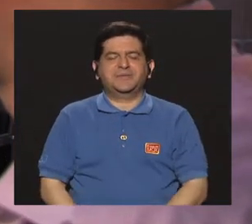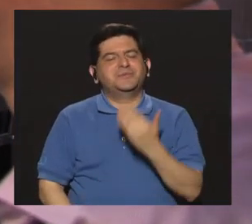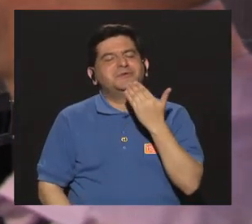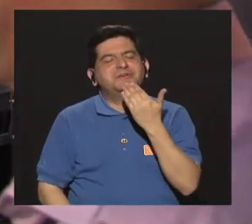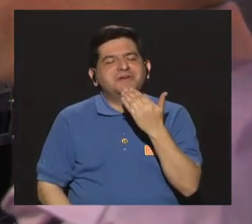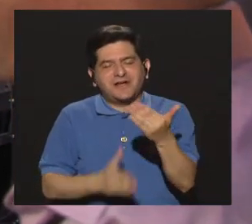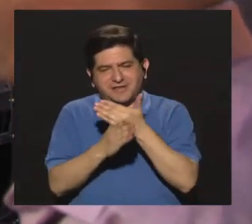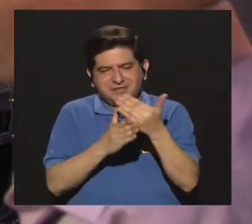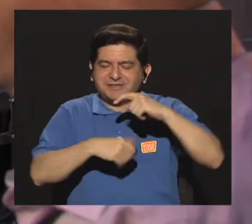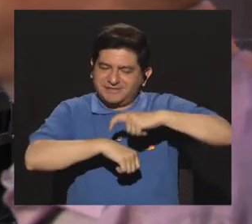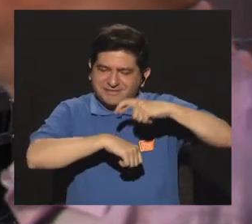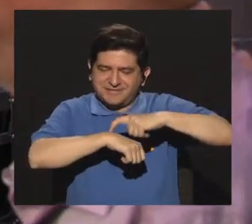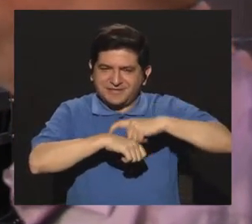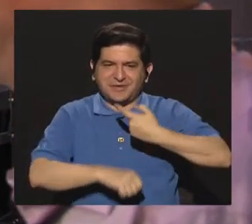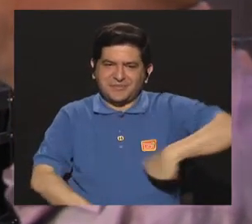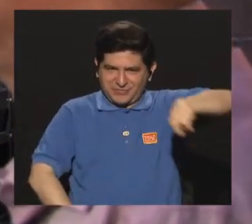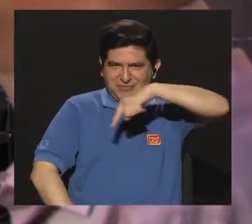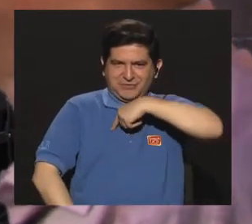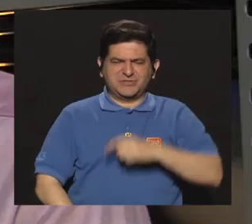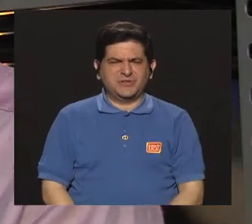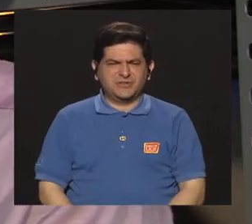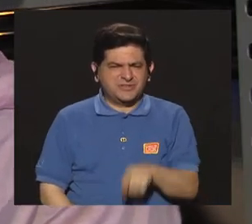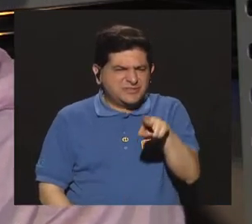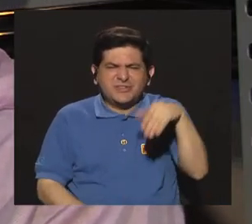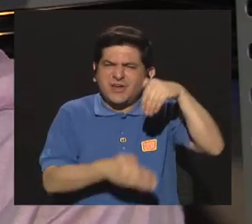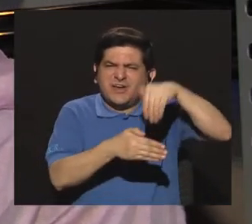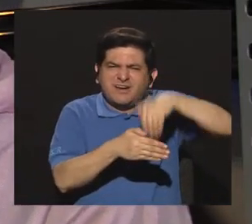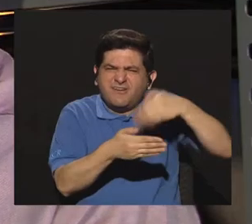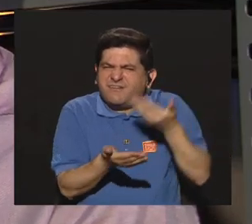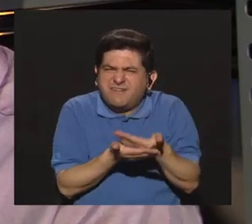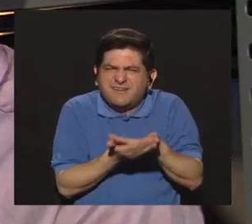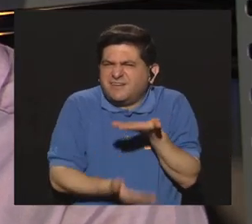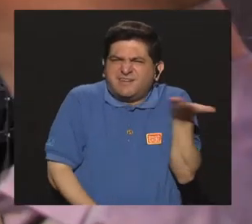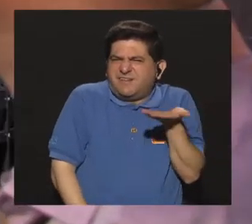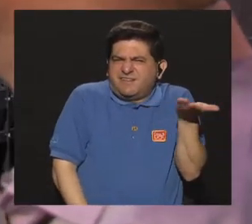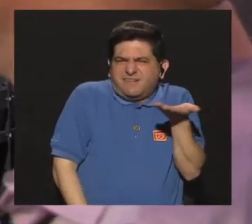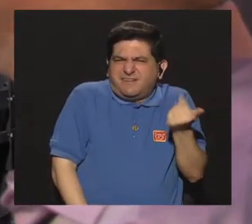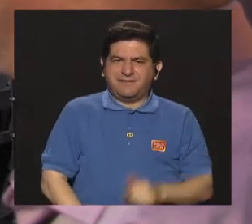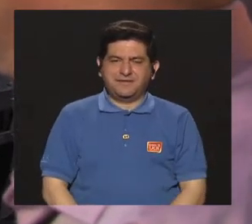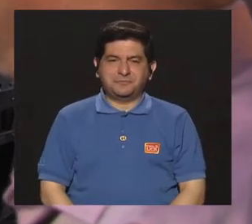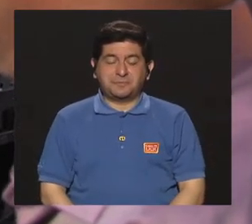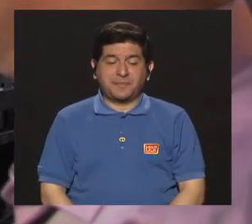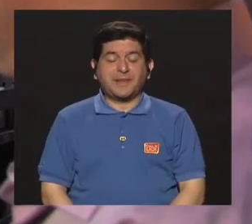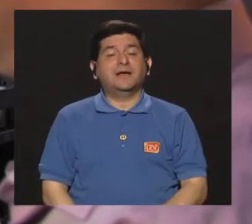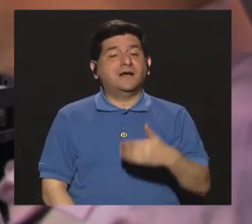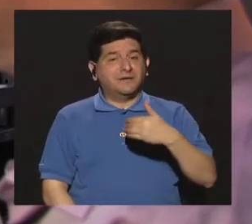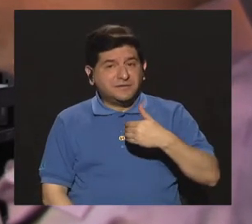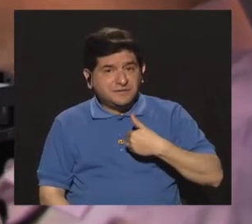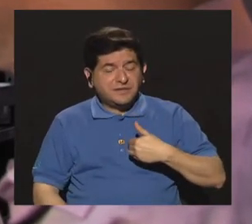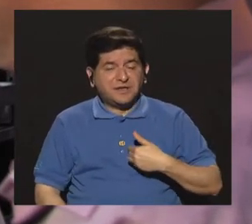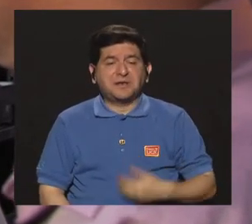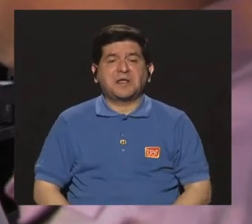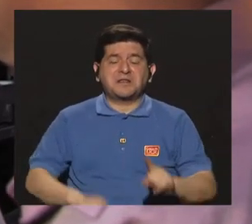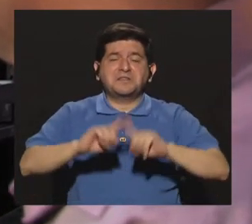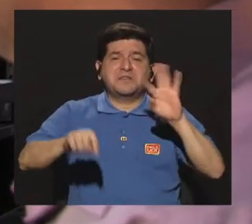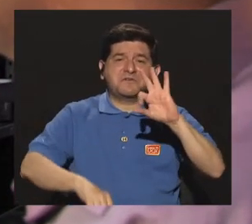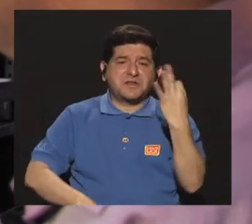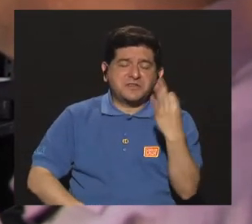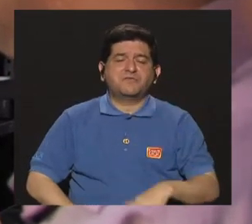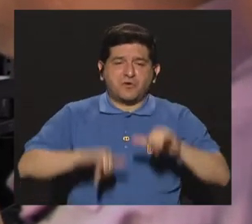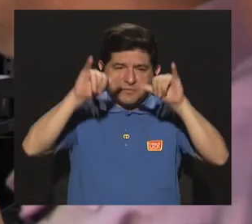gracias bernal por compartir este tiempo con nosotros que es de eso de las colecciones húmedas bueno existen en general